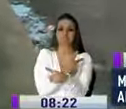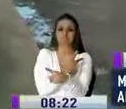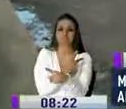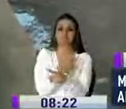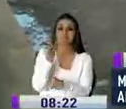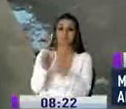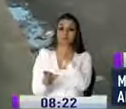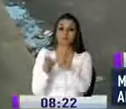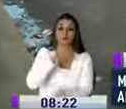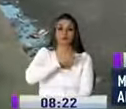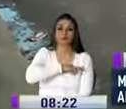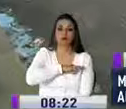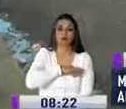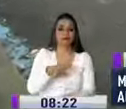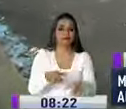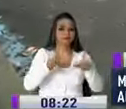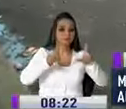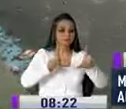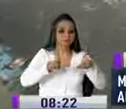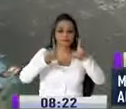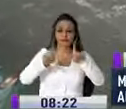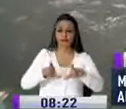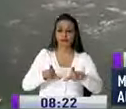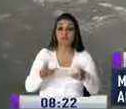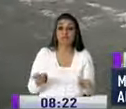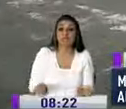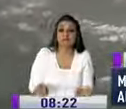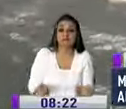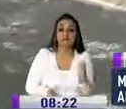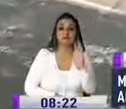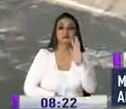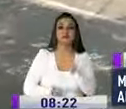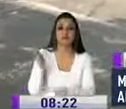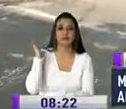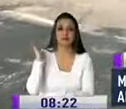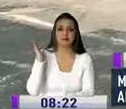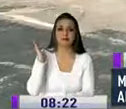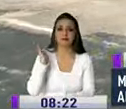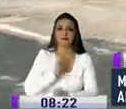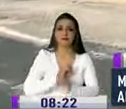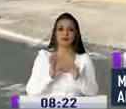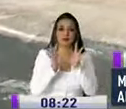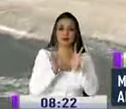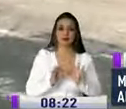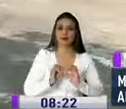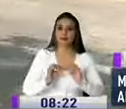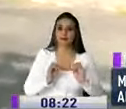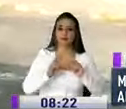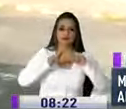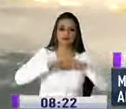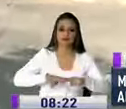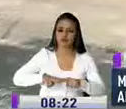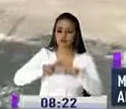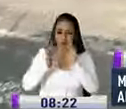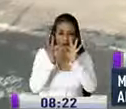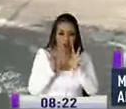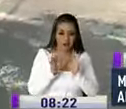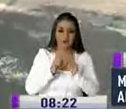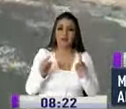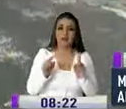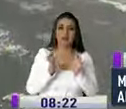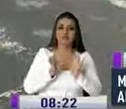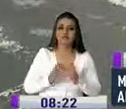del municipio, han tomado fotos y prácticamente solamente es una revisión de los daños y nunca han venido a